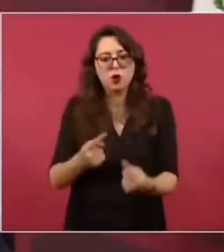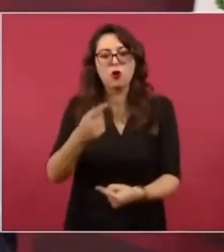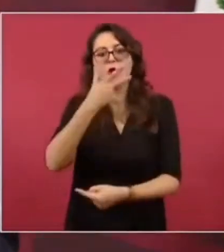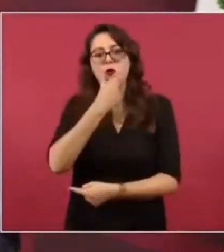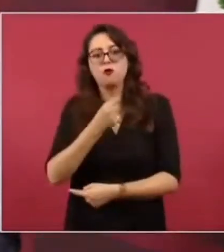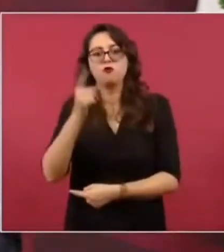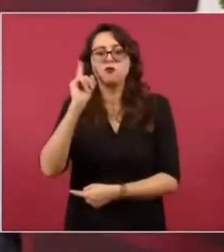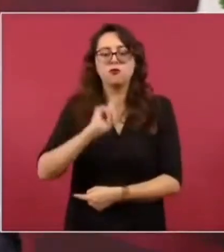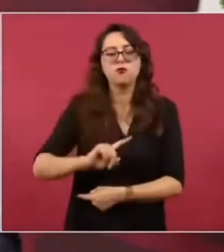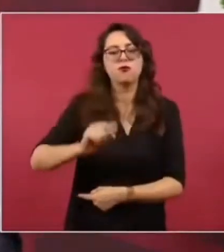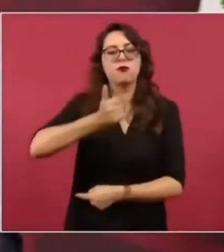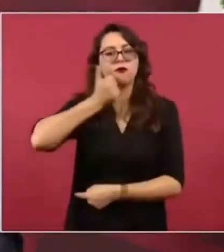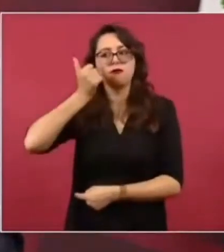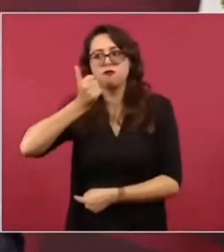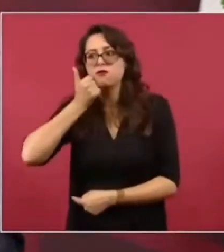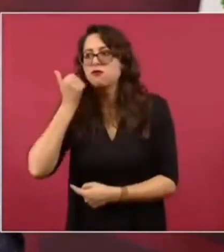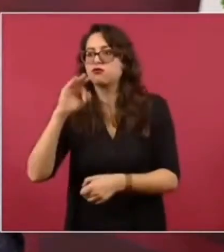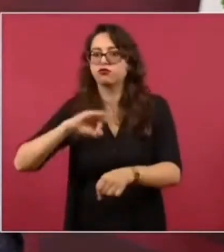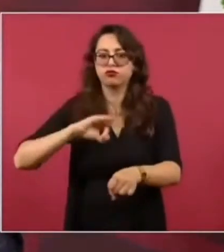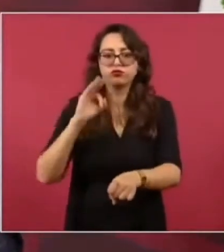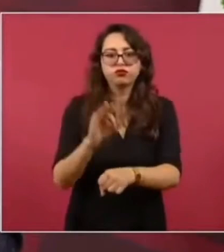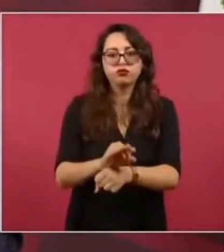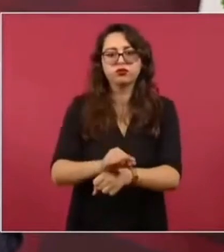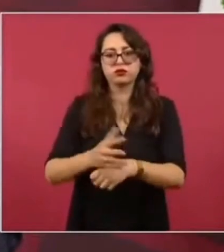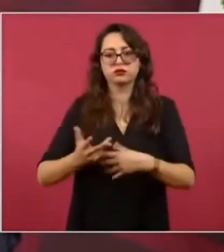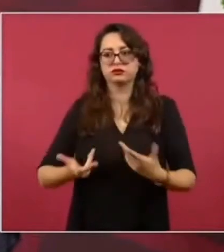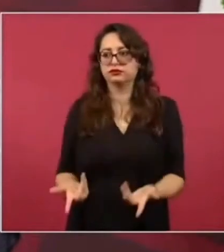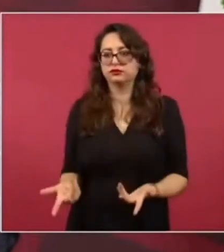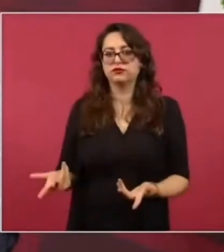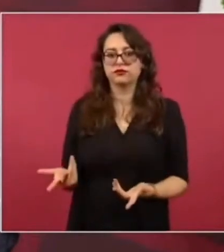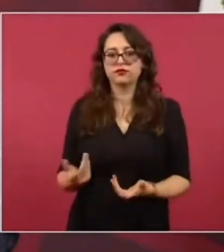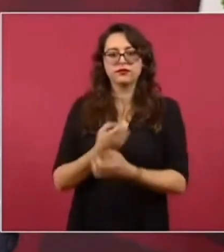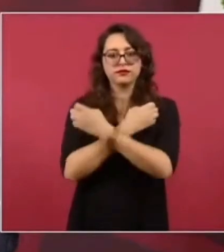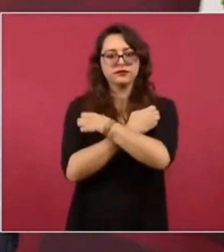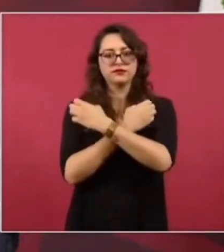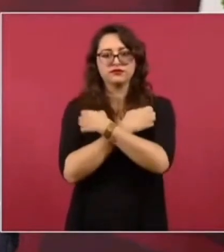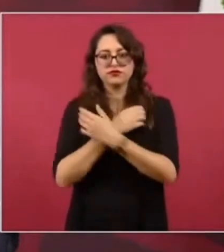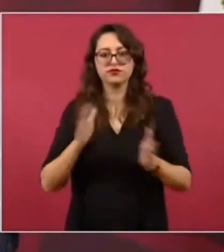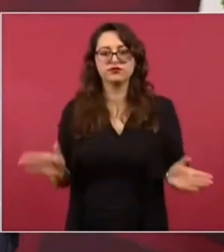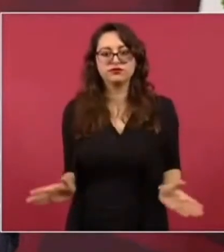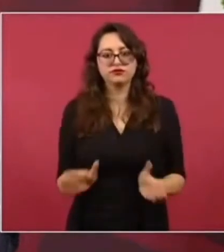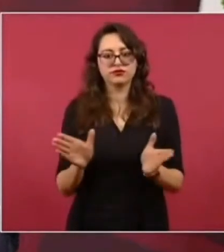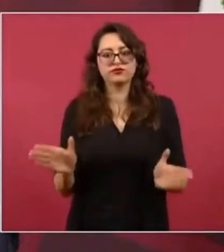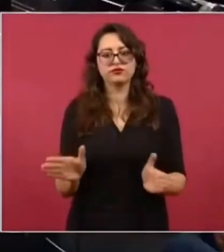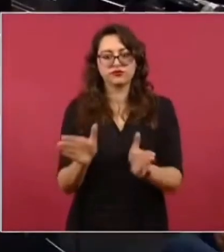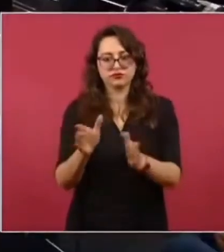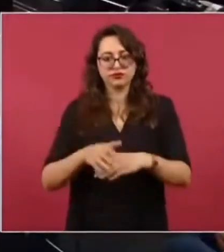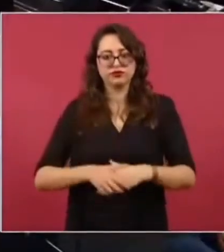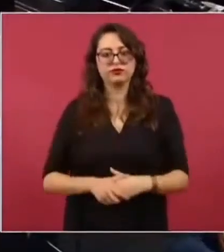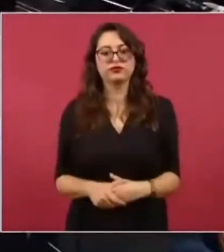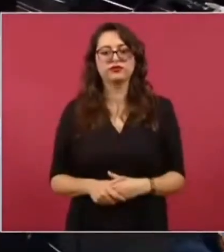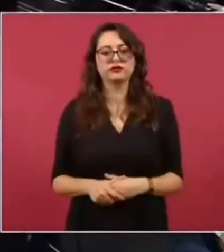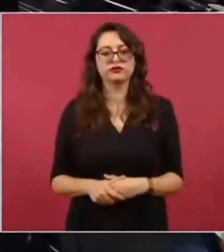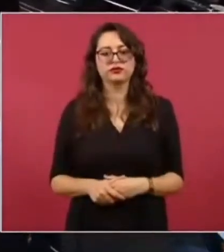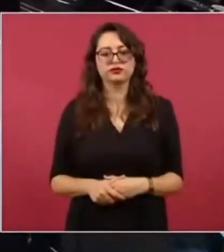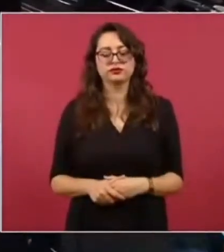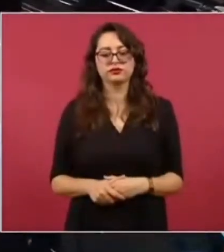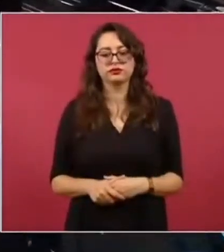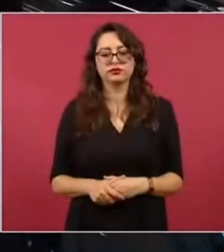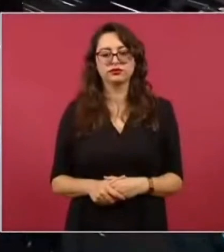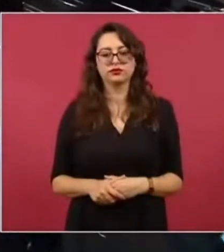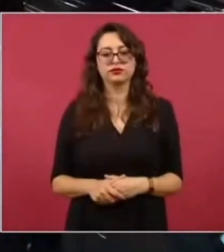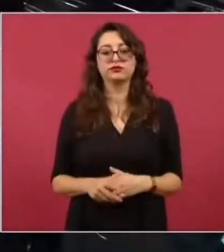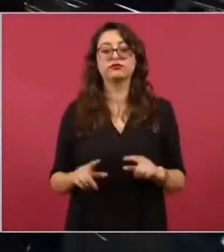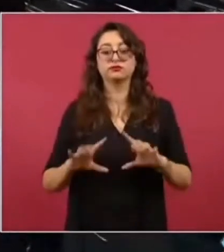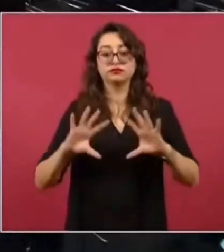los niños y de la educación. En suma, el país